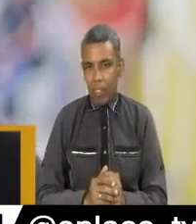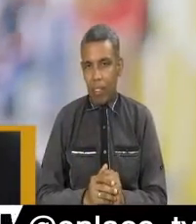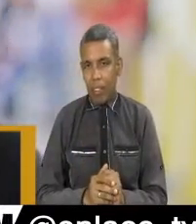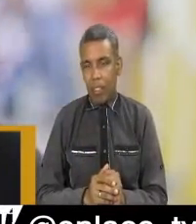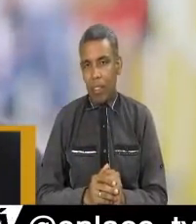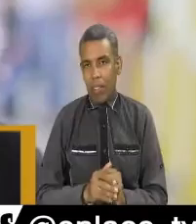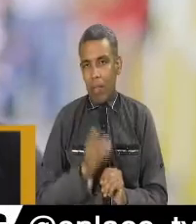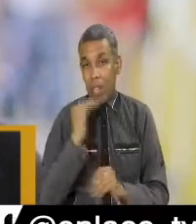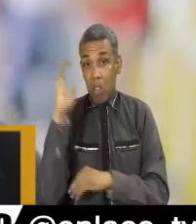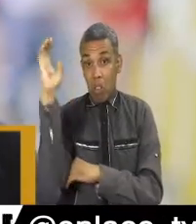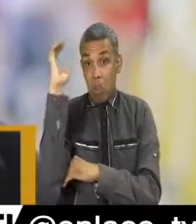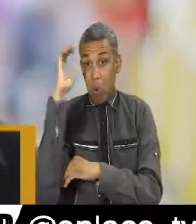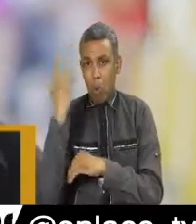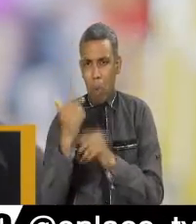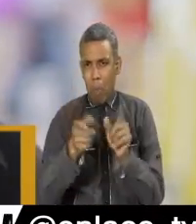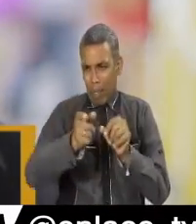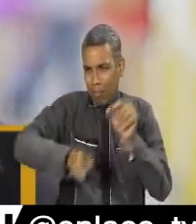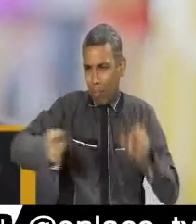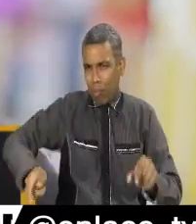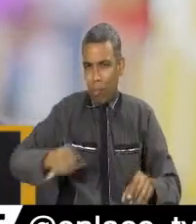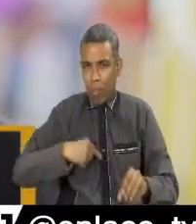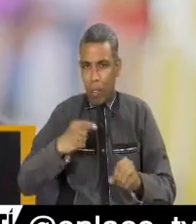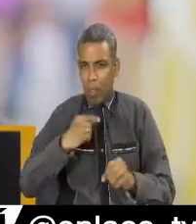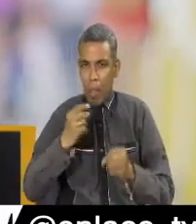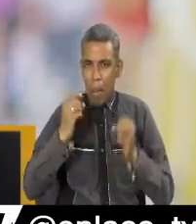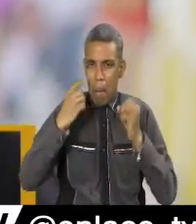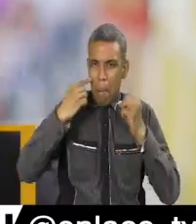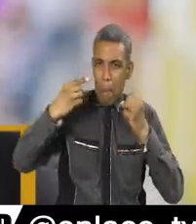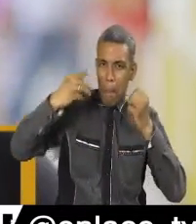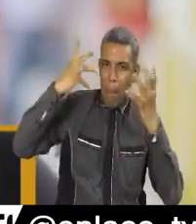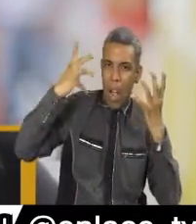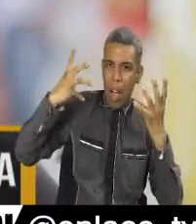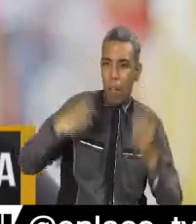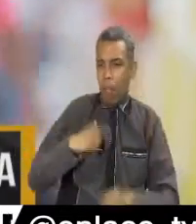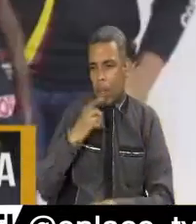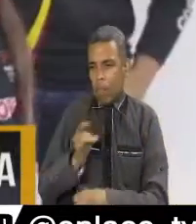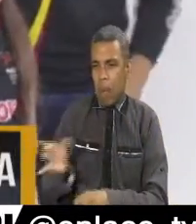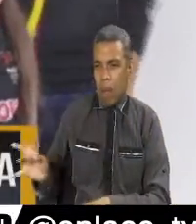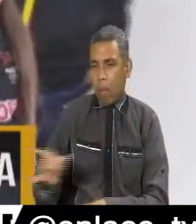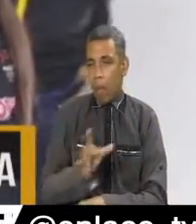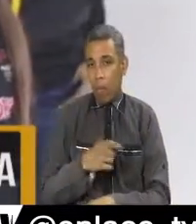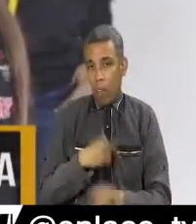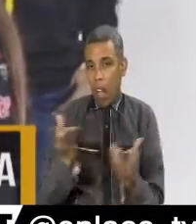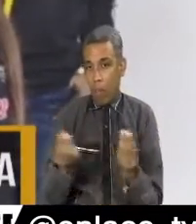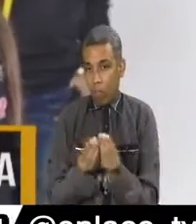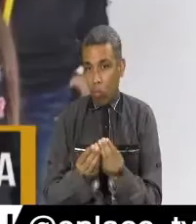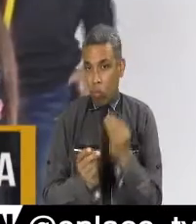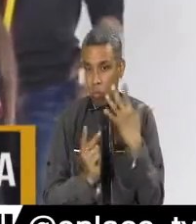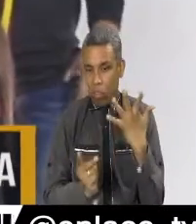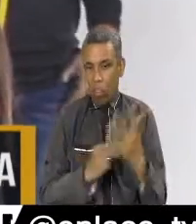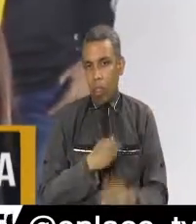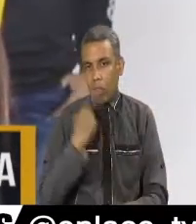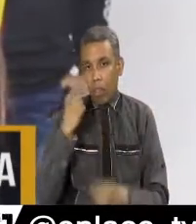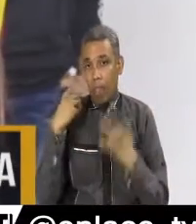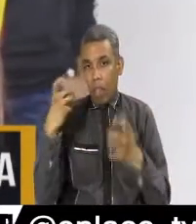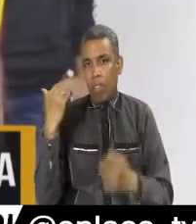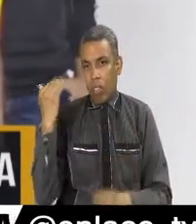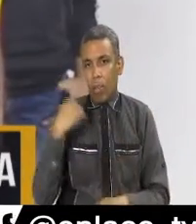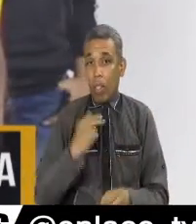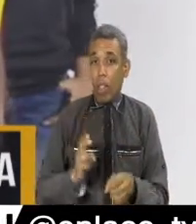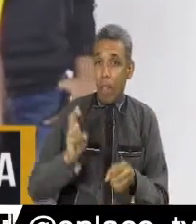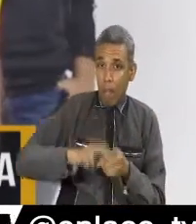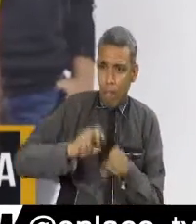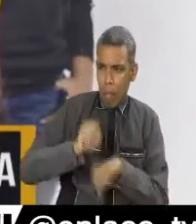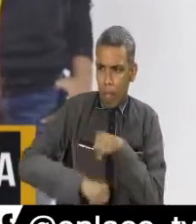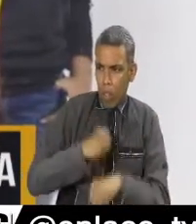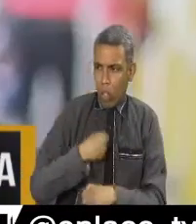mejores de Colombia o líderes del torneo nacional. Entonces eso es muy importante en el momento de recibir el apoyo y el aval por parte de la Federación Colombiana de Ciclismo.